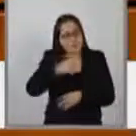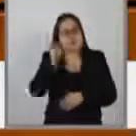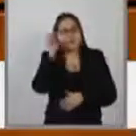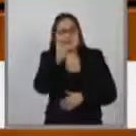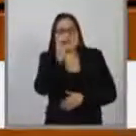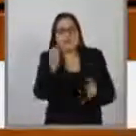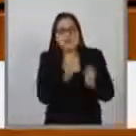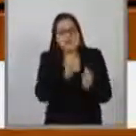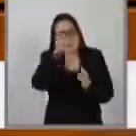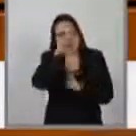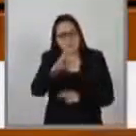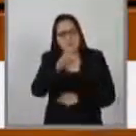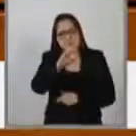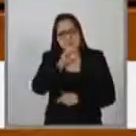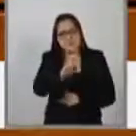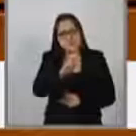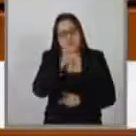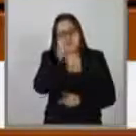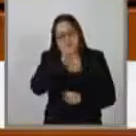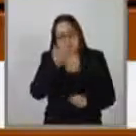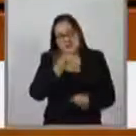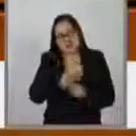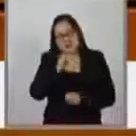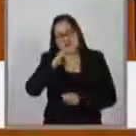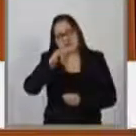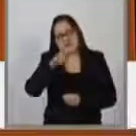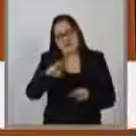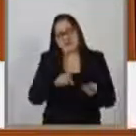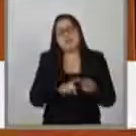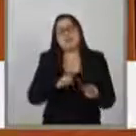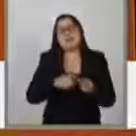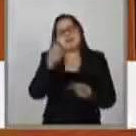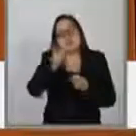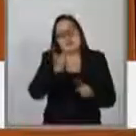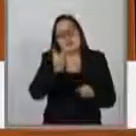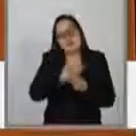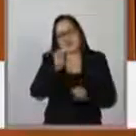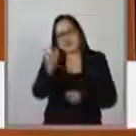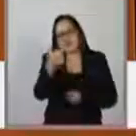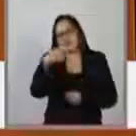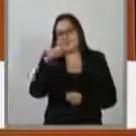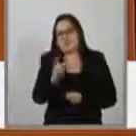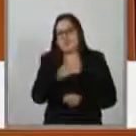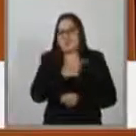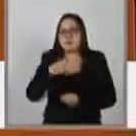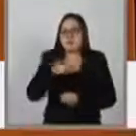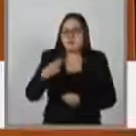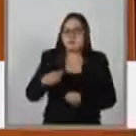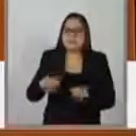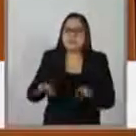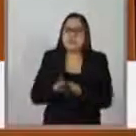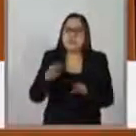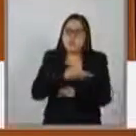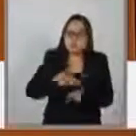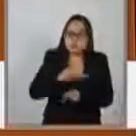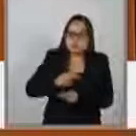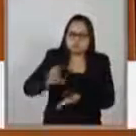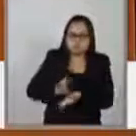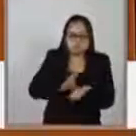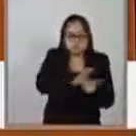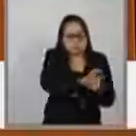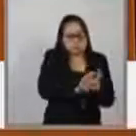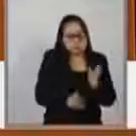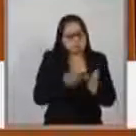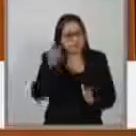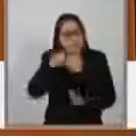exhorta respetuosamente a la Secretaría de Bienestar y a la Secretaría de Hacienda realizar esfuerzos en la materia de reasignación presupuestal para que